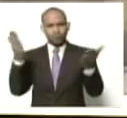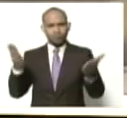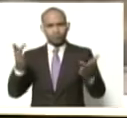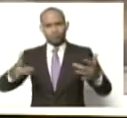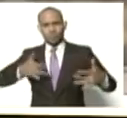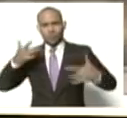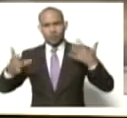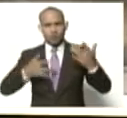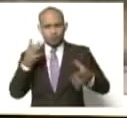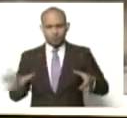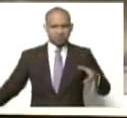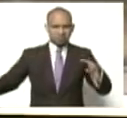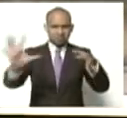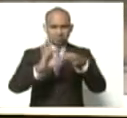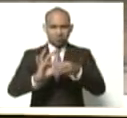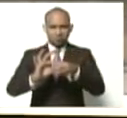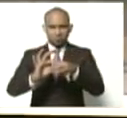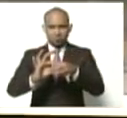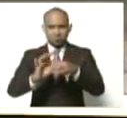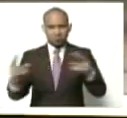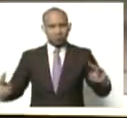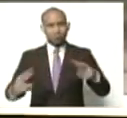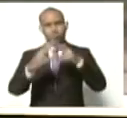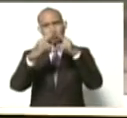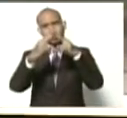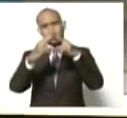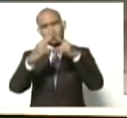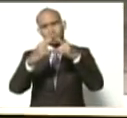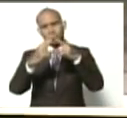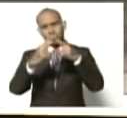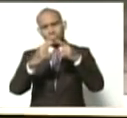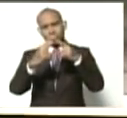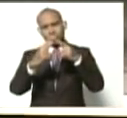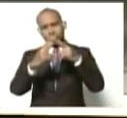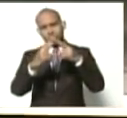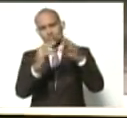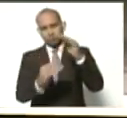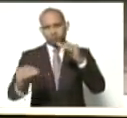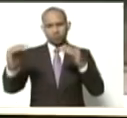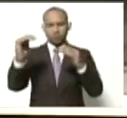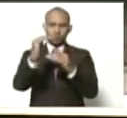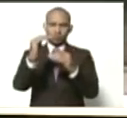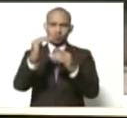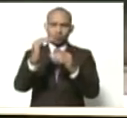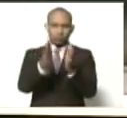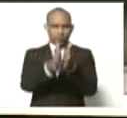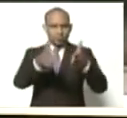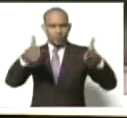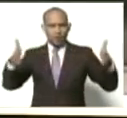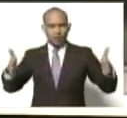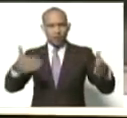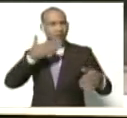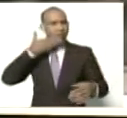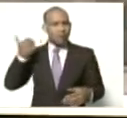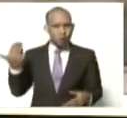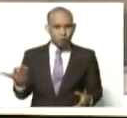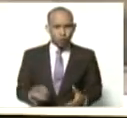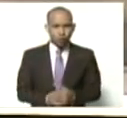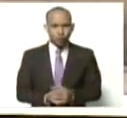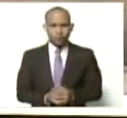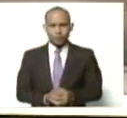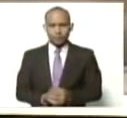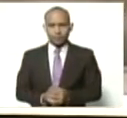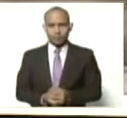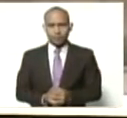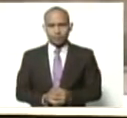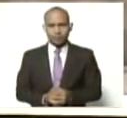dinamizar, reunificar, reencontrar, reposicionar, ampliar, mejorar. Héctor